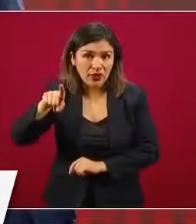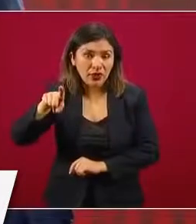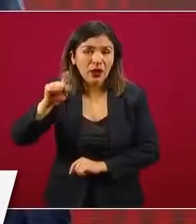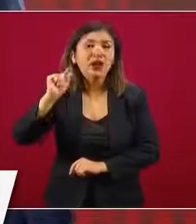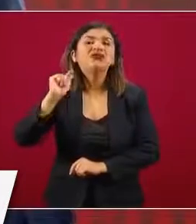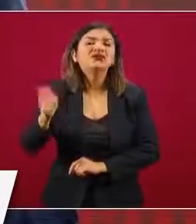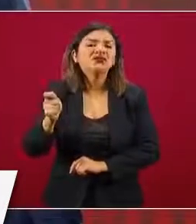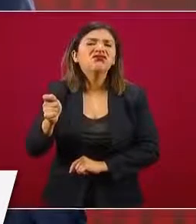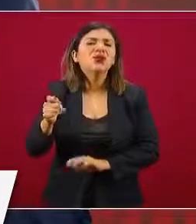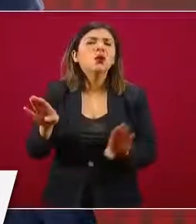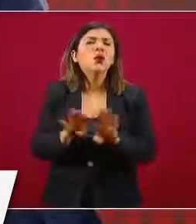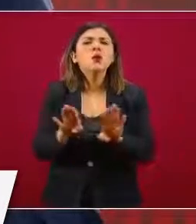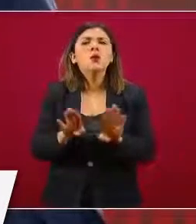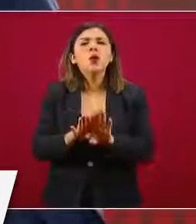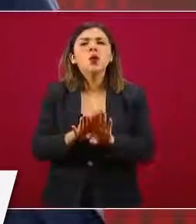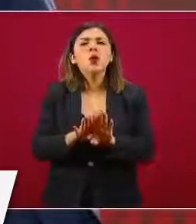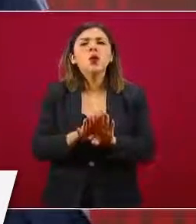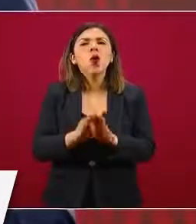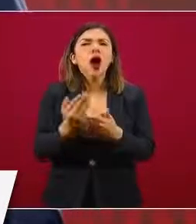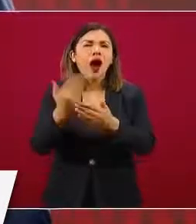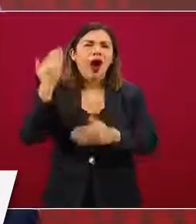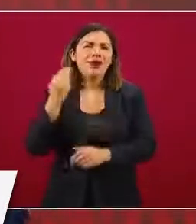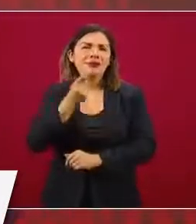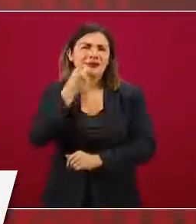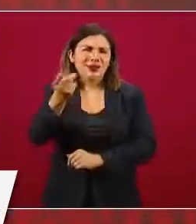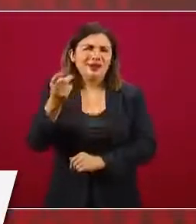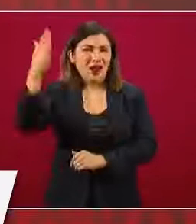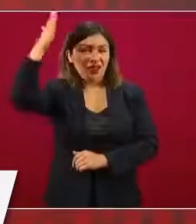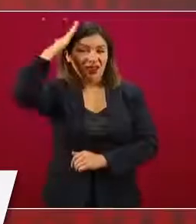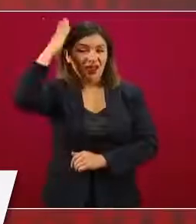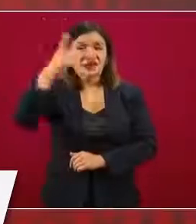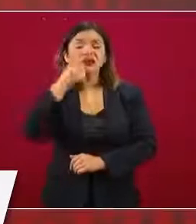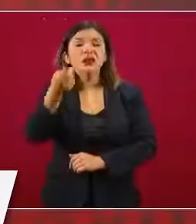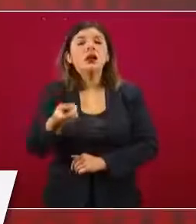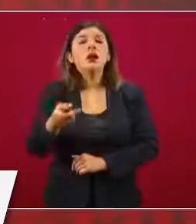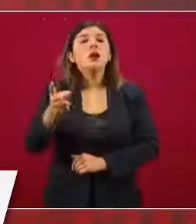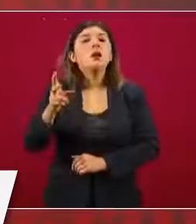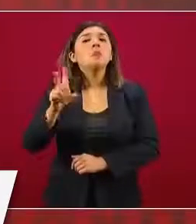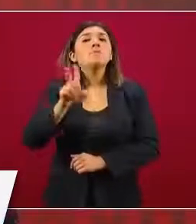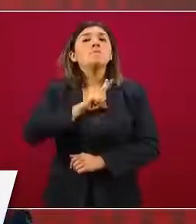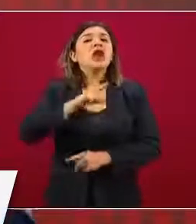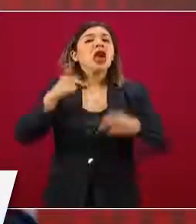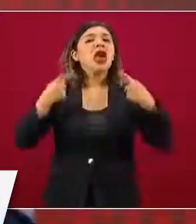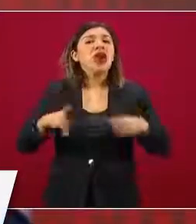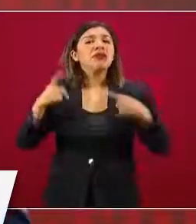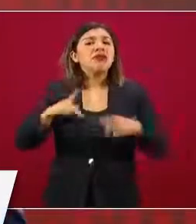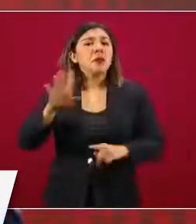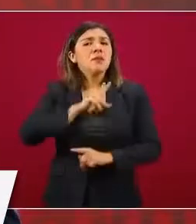Son, como decían los líderes antes, mi gente,